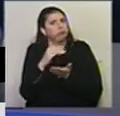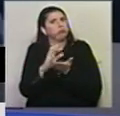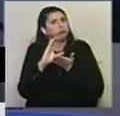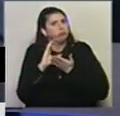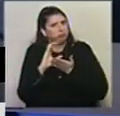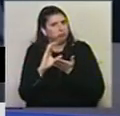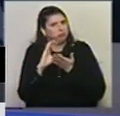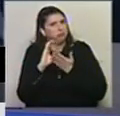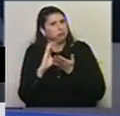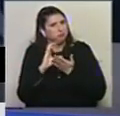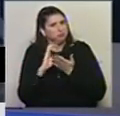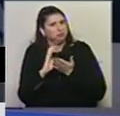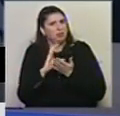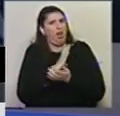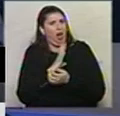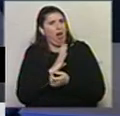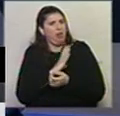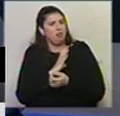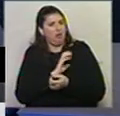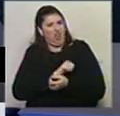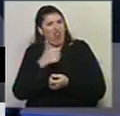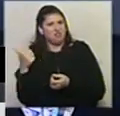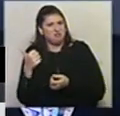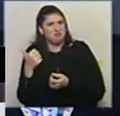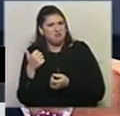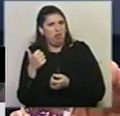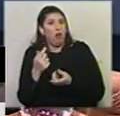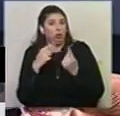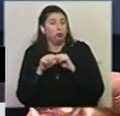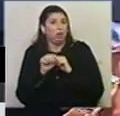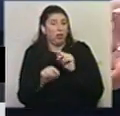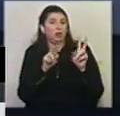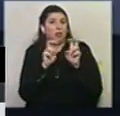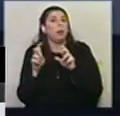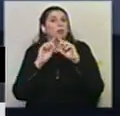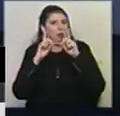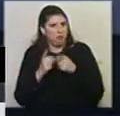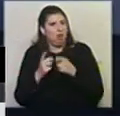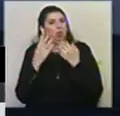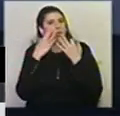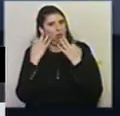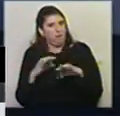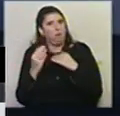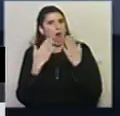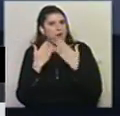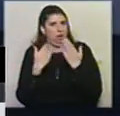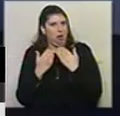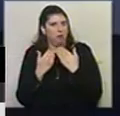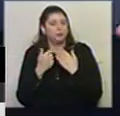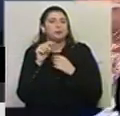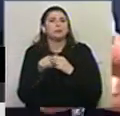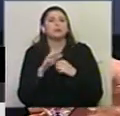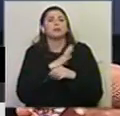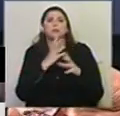colocarlo sin ningún tipo de cortapisa. Y a ver, habiendo organizaciones mundiales que